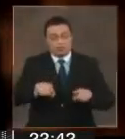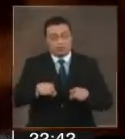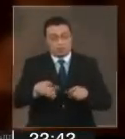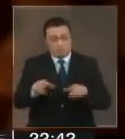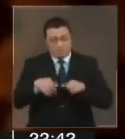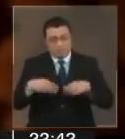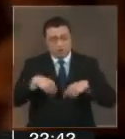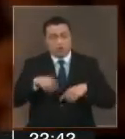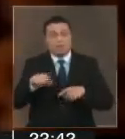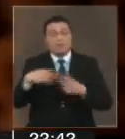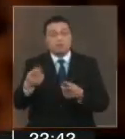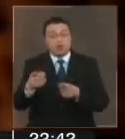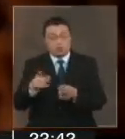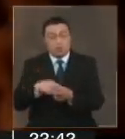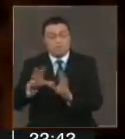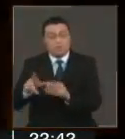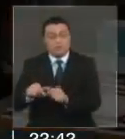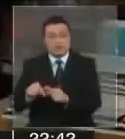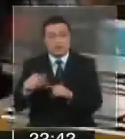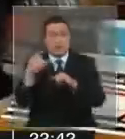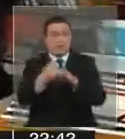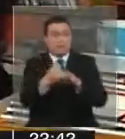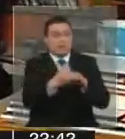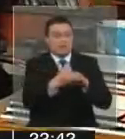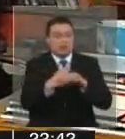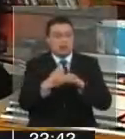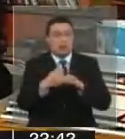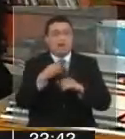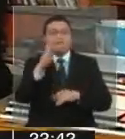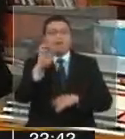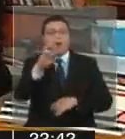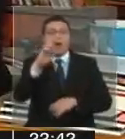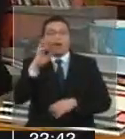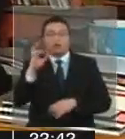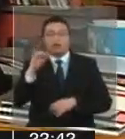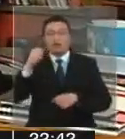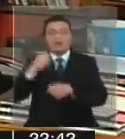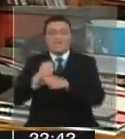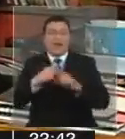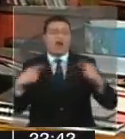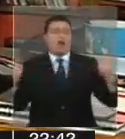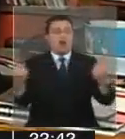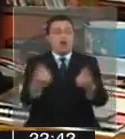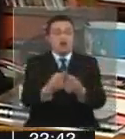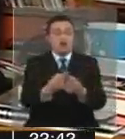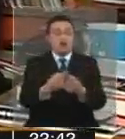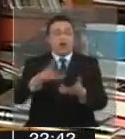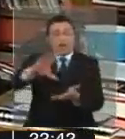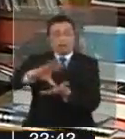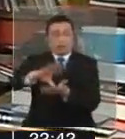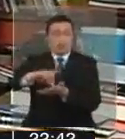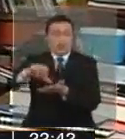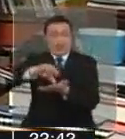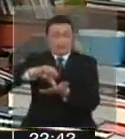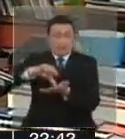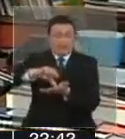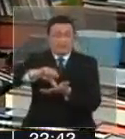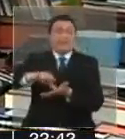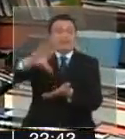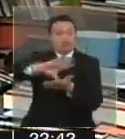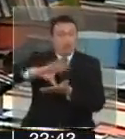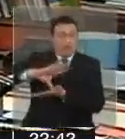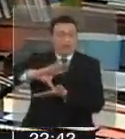familia, tus amigos, tu barrio, tu trabajo, tu ciudad, tu